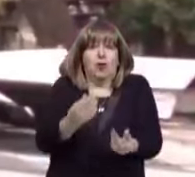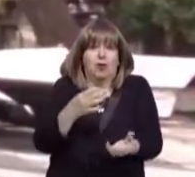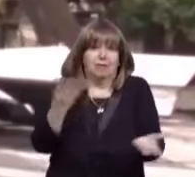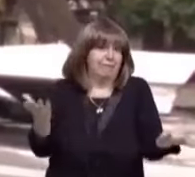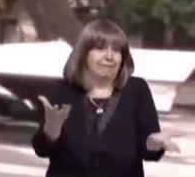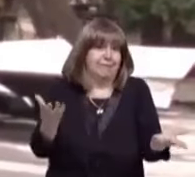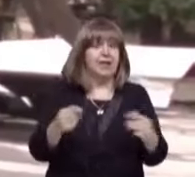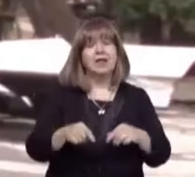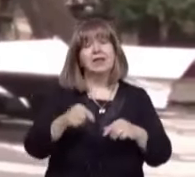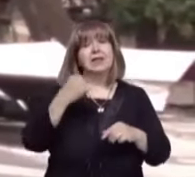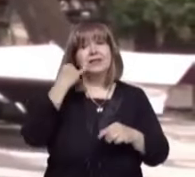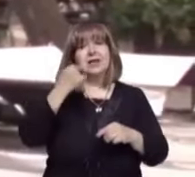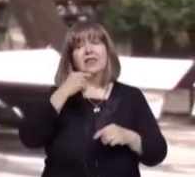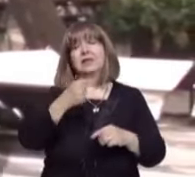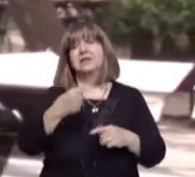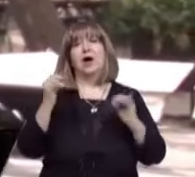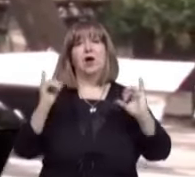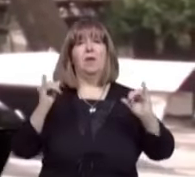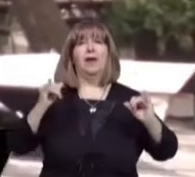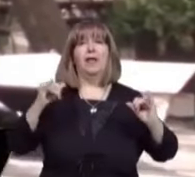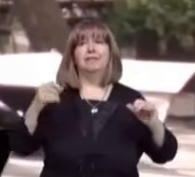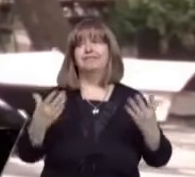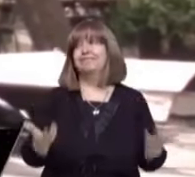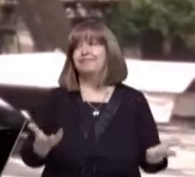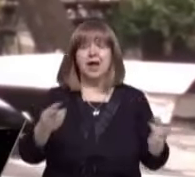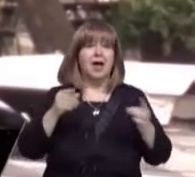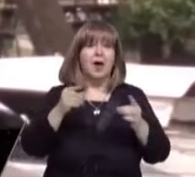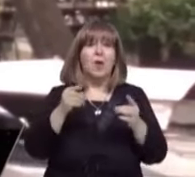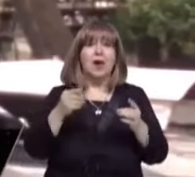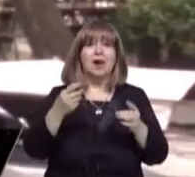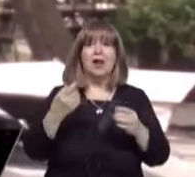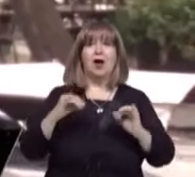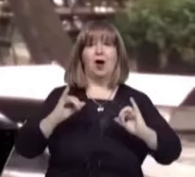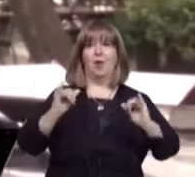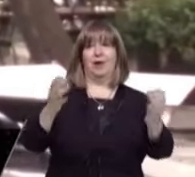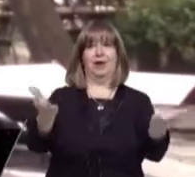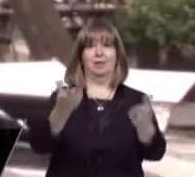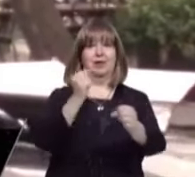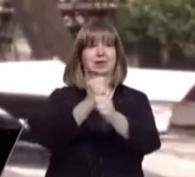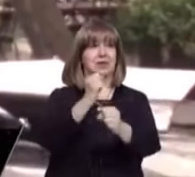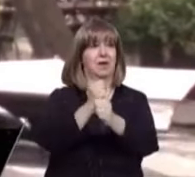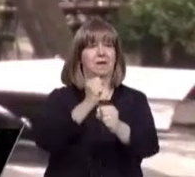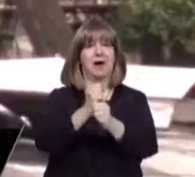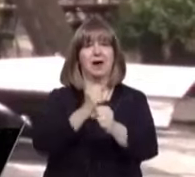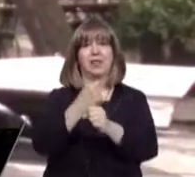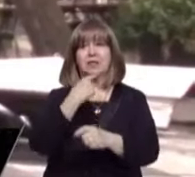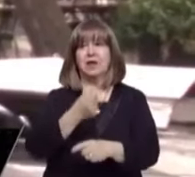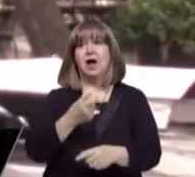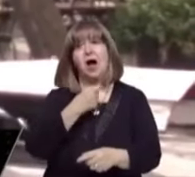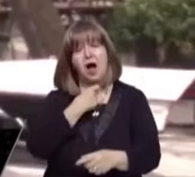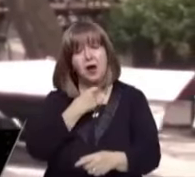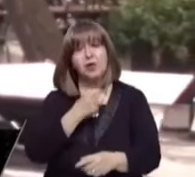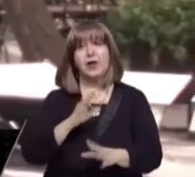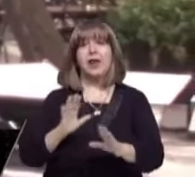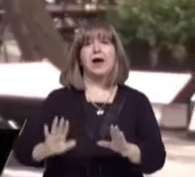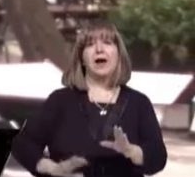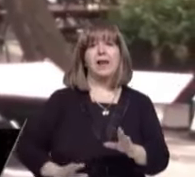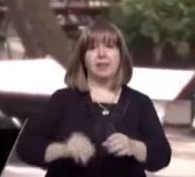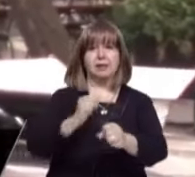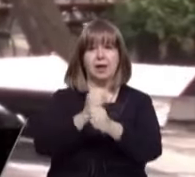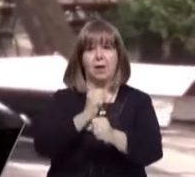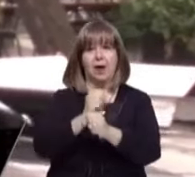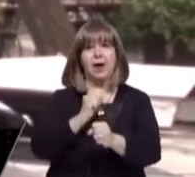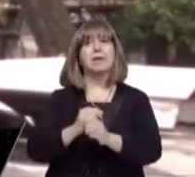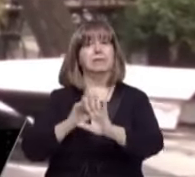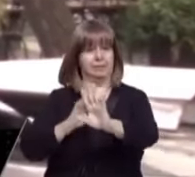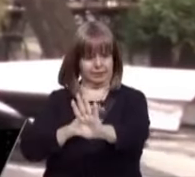En un mundo de enormes desventajas para los jóvenes, el único prejuicio contra ellos es que no trabajan porque no quieren. Y Canal 7 salió a la calle para conocer